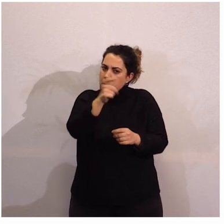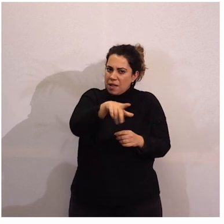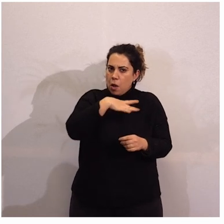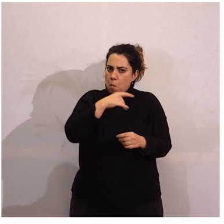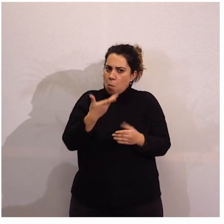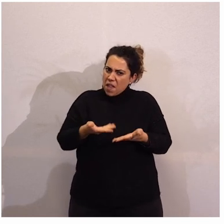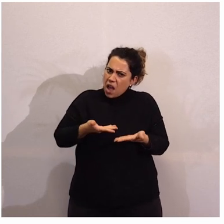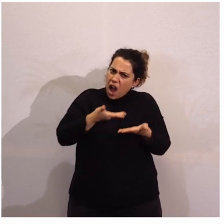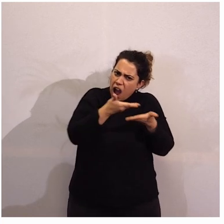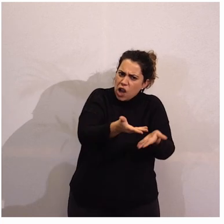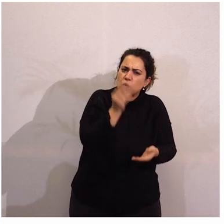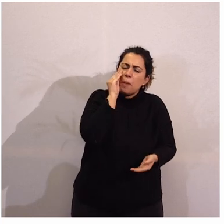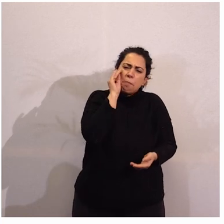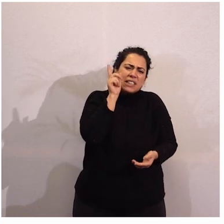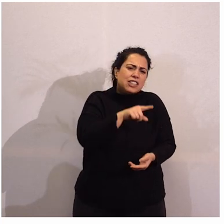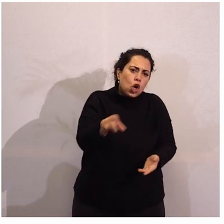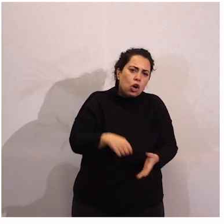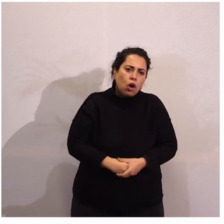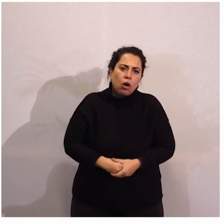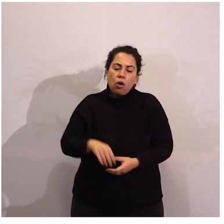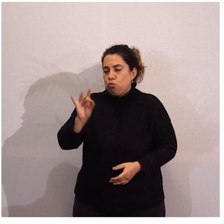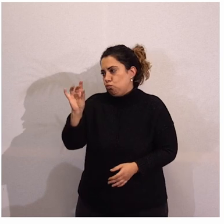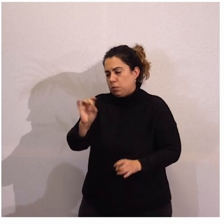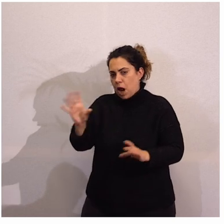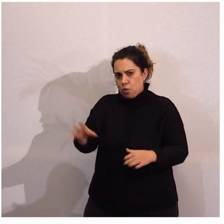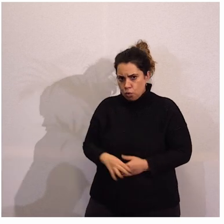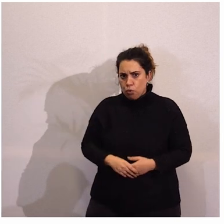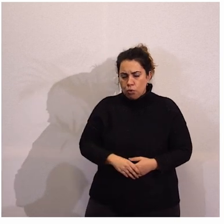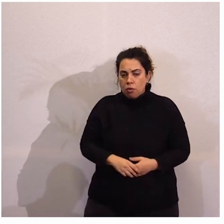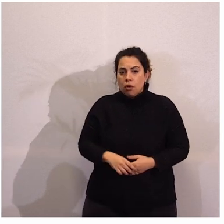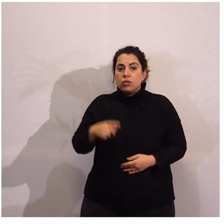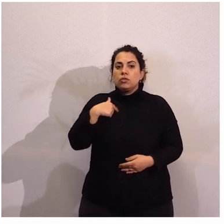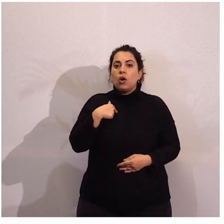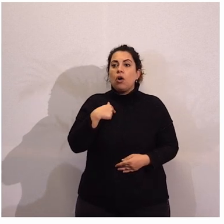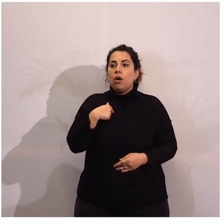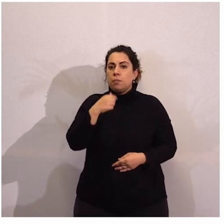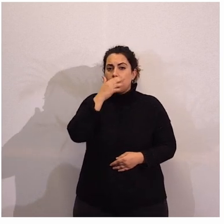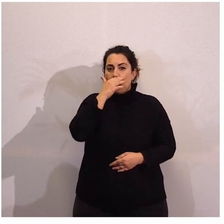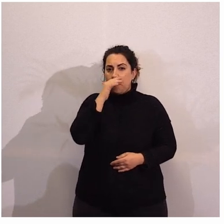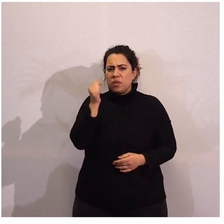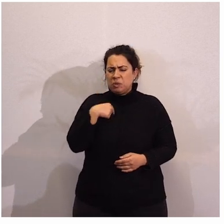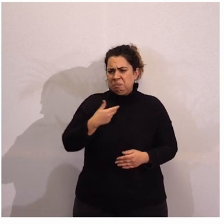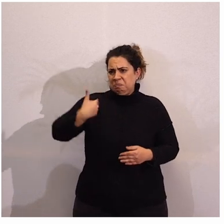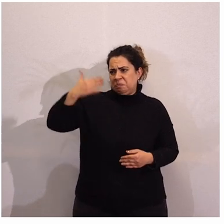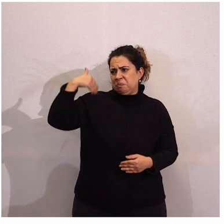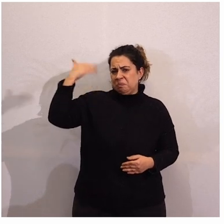mejor manera? Por supuesto que sí. Yo desde abajo he